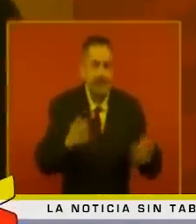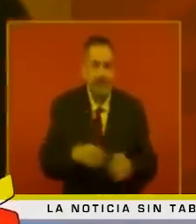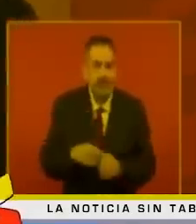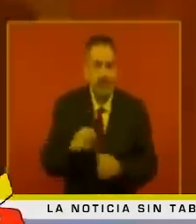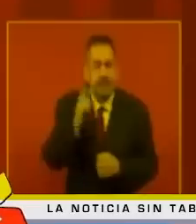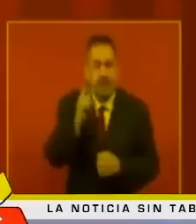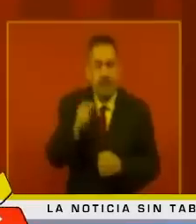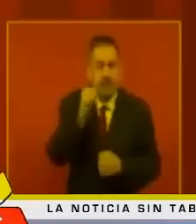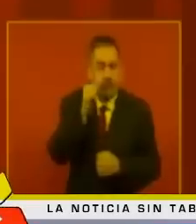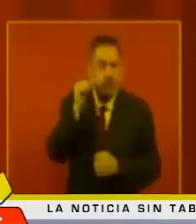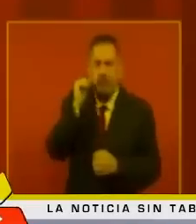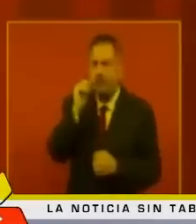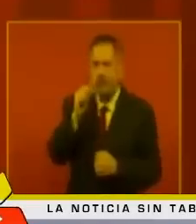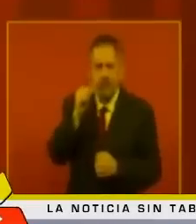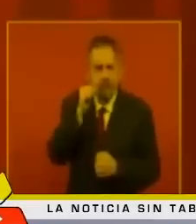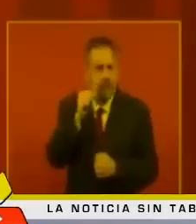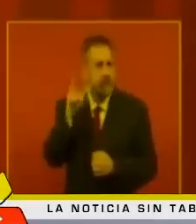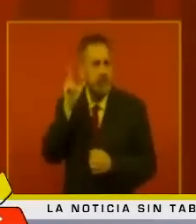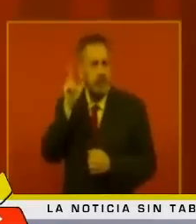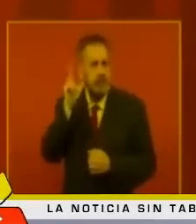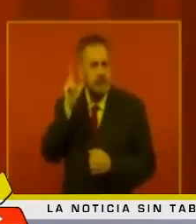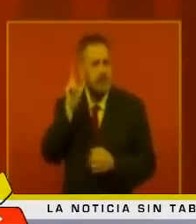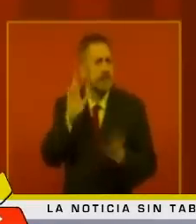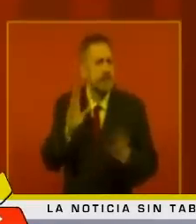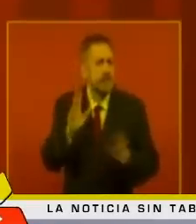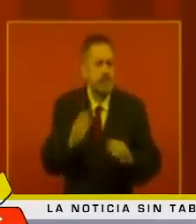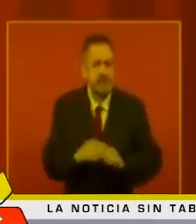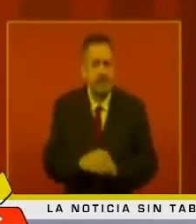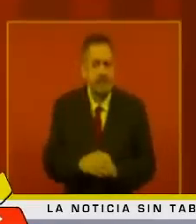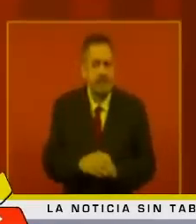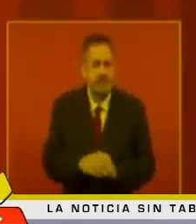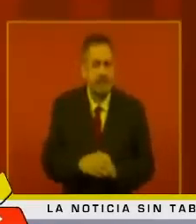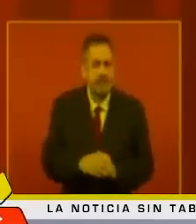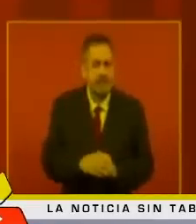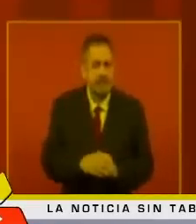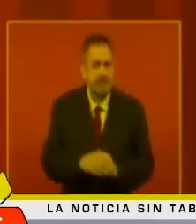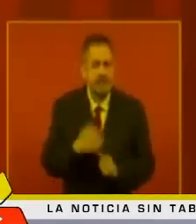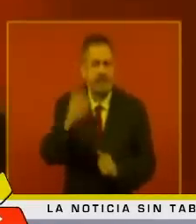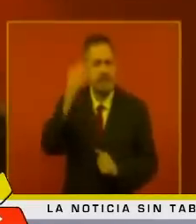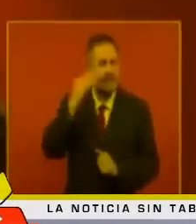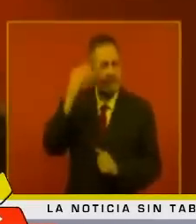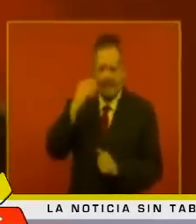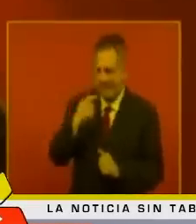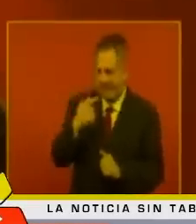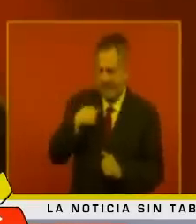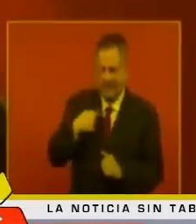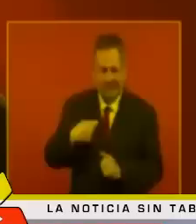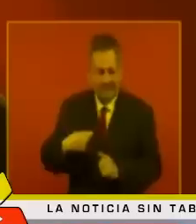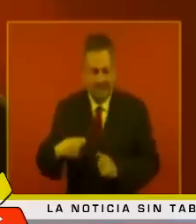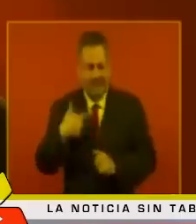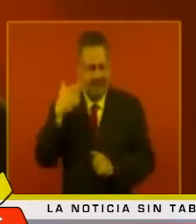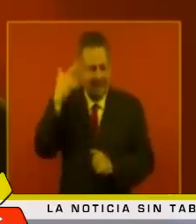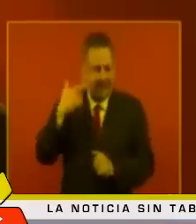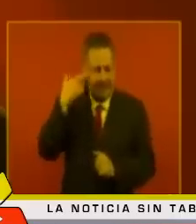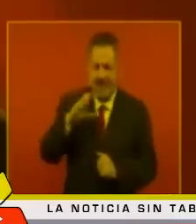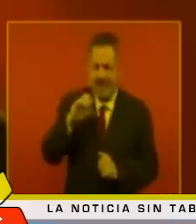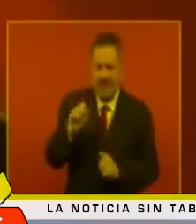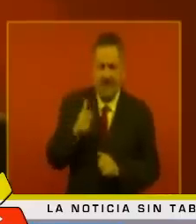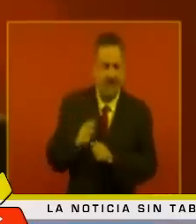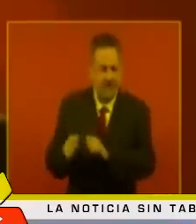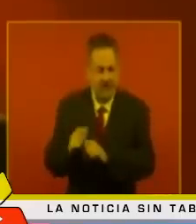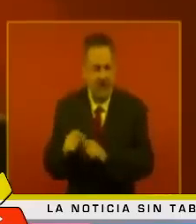Ayer o antier, bueno, antes era yo el rey del cash, luego el rey de la